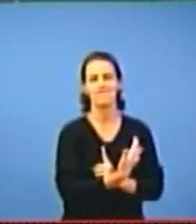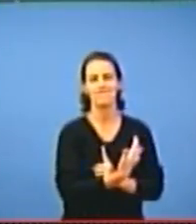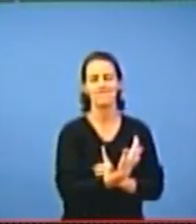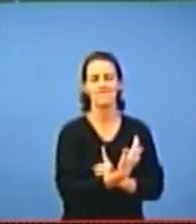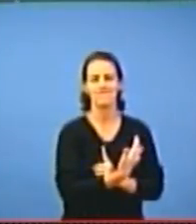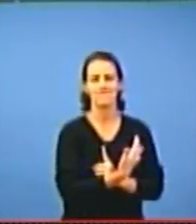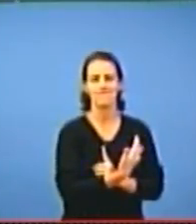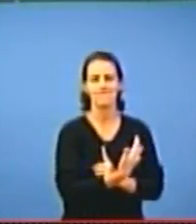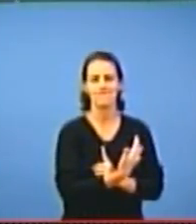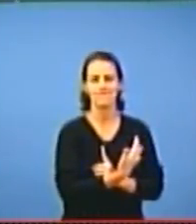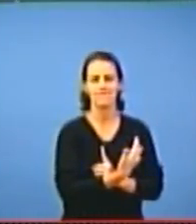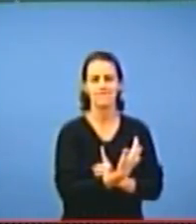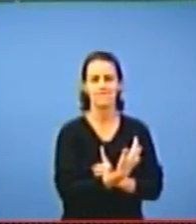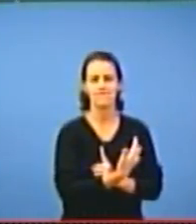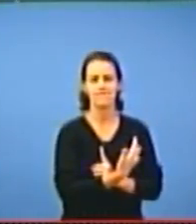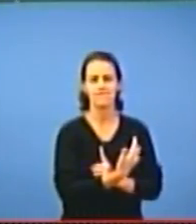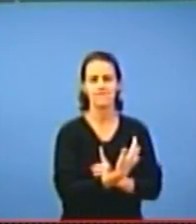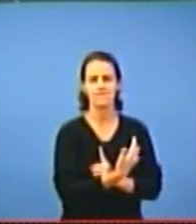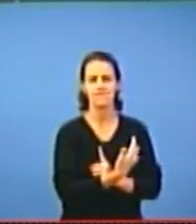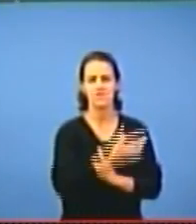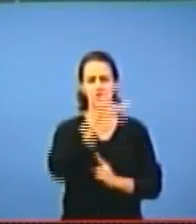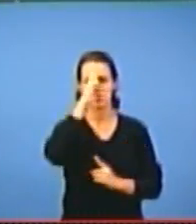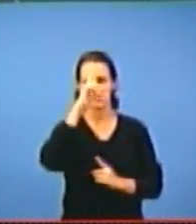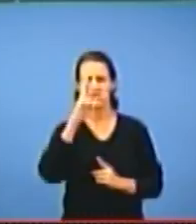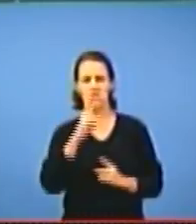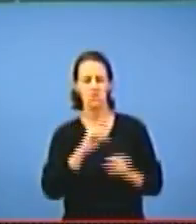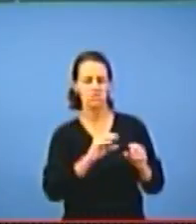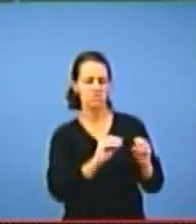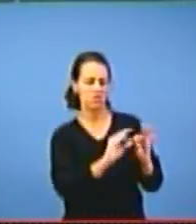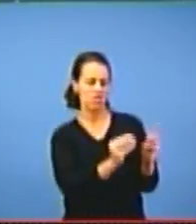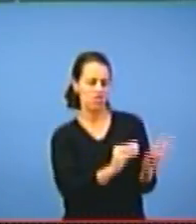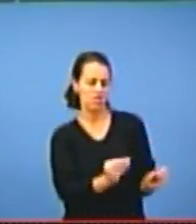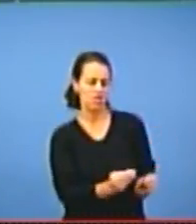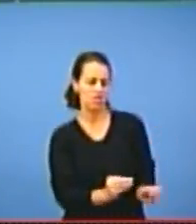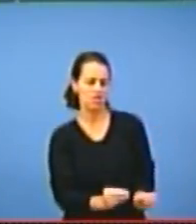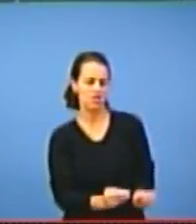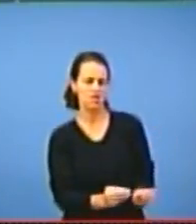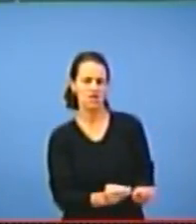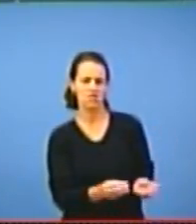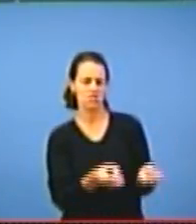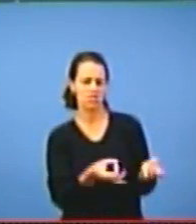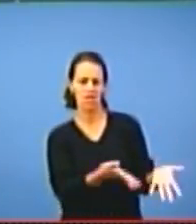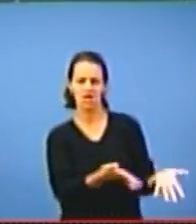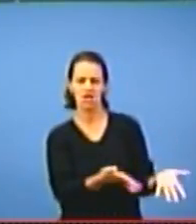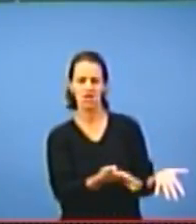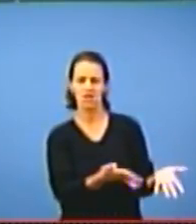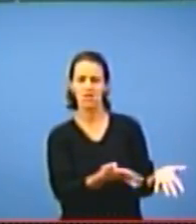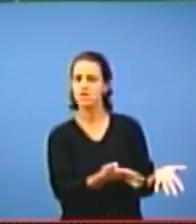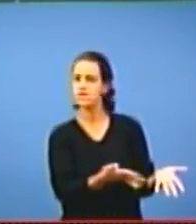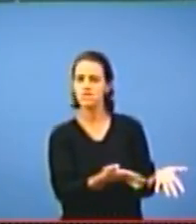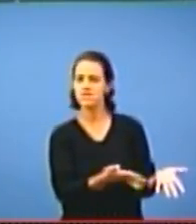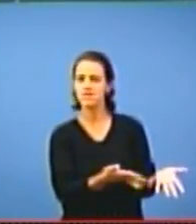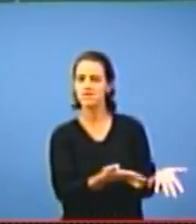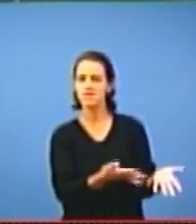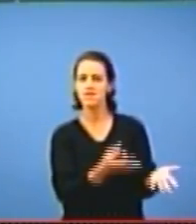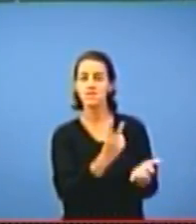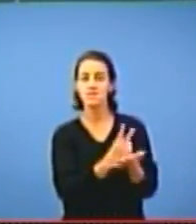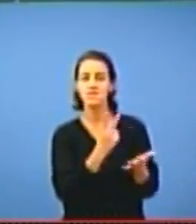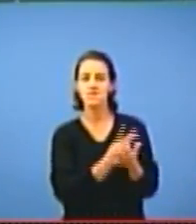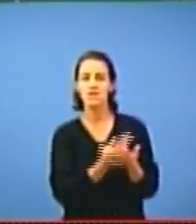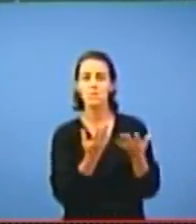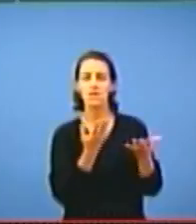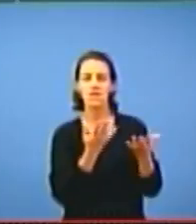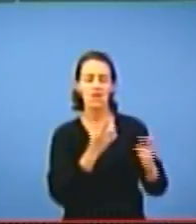El Señor no creó al hombre y lo abandonó. Todo lo contrario. El Señor siempre quiso tener una